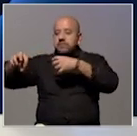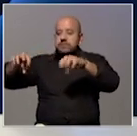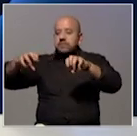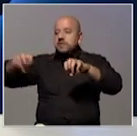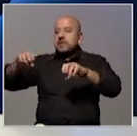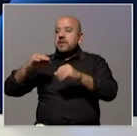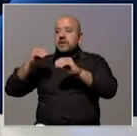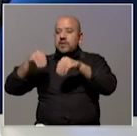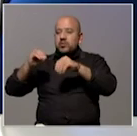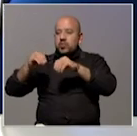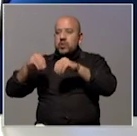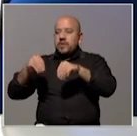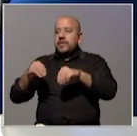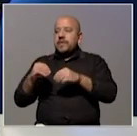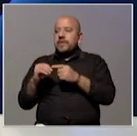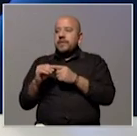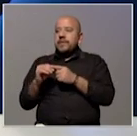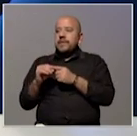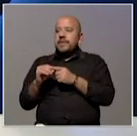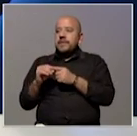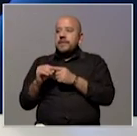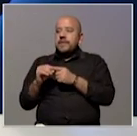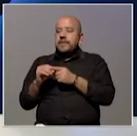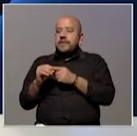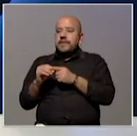y también este centro de